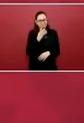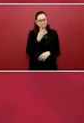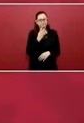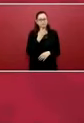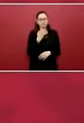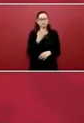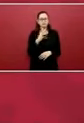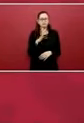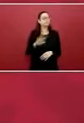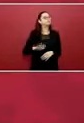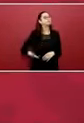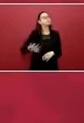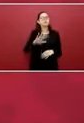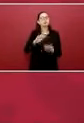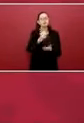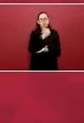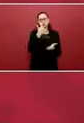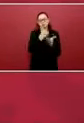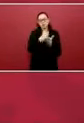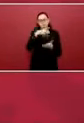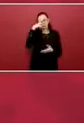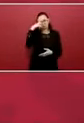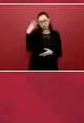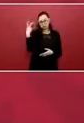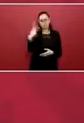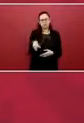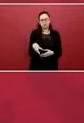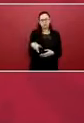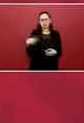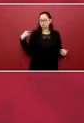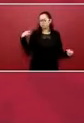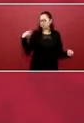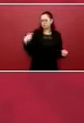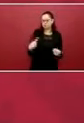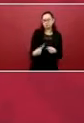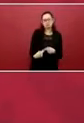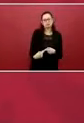en la ciudad, ¿sí?, en los últimos tiempos,